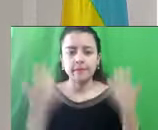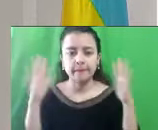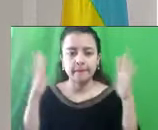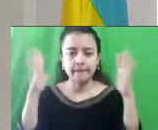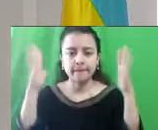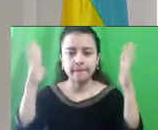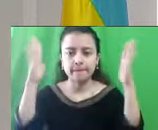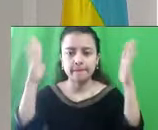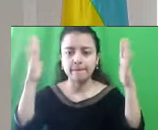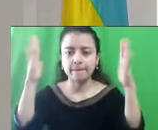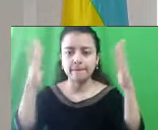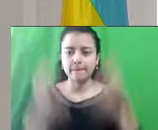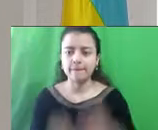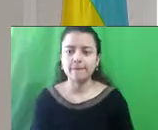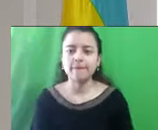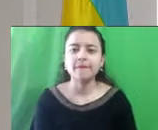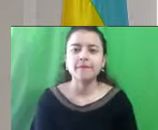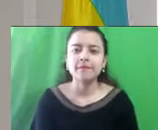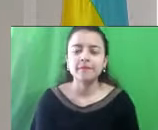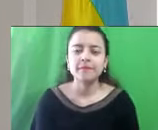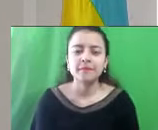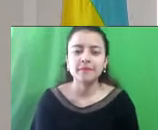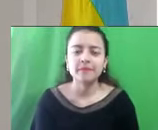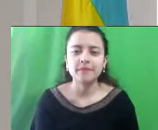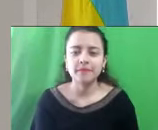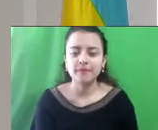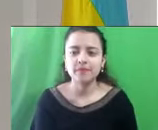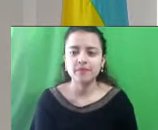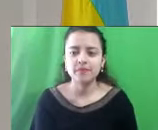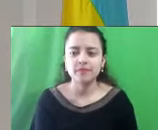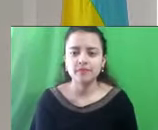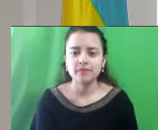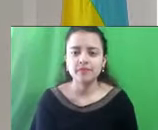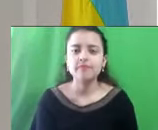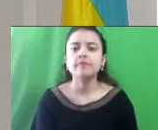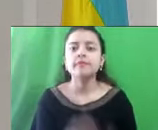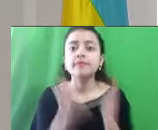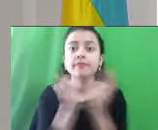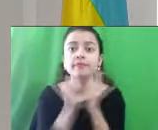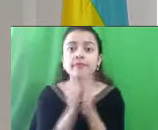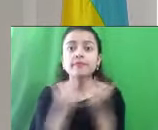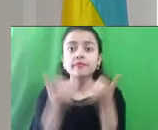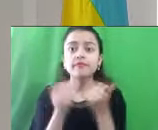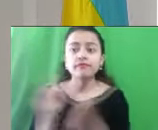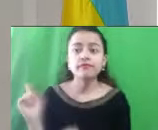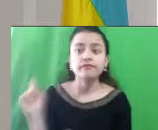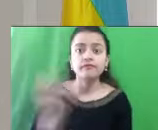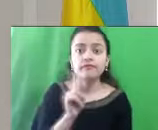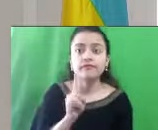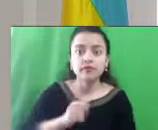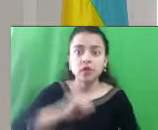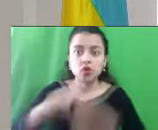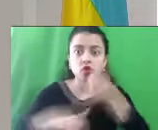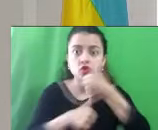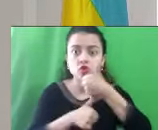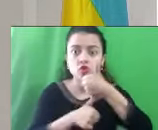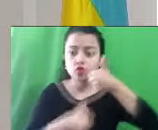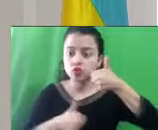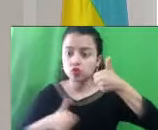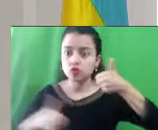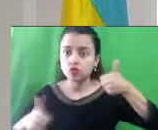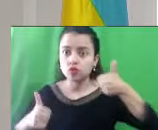va a ser presentado por cada uno de los subgerentes, de los directores y los jefes de las áreas